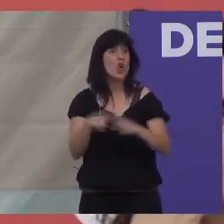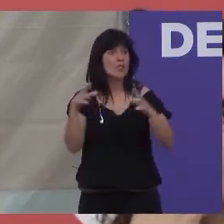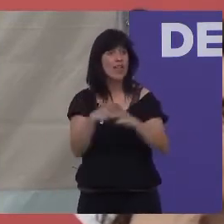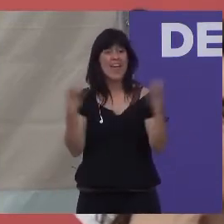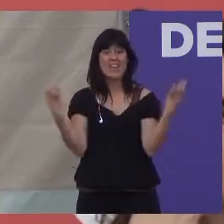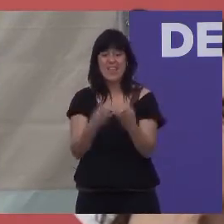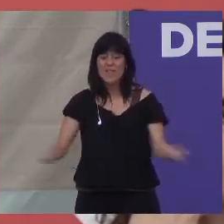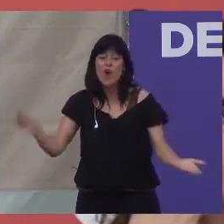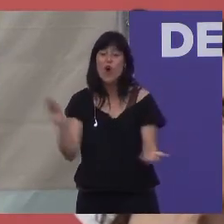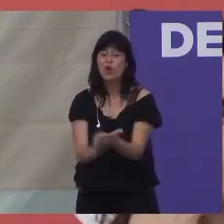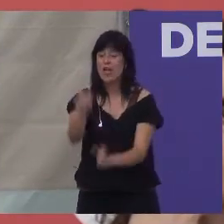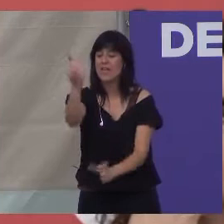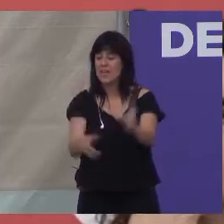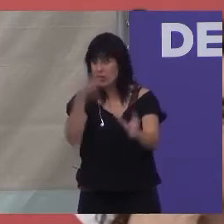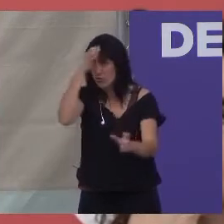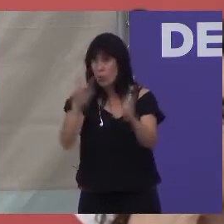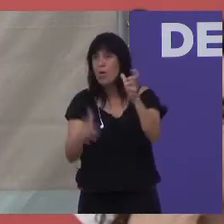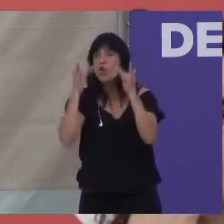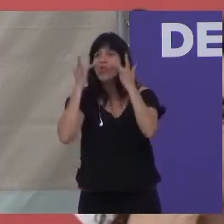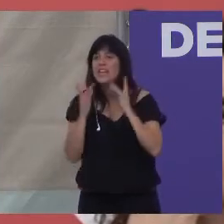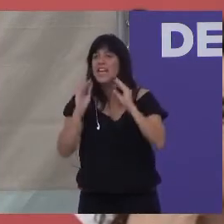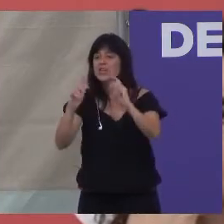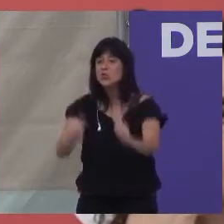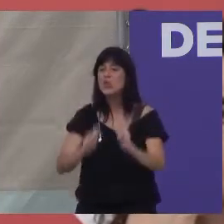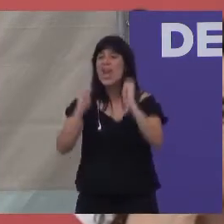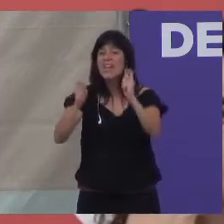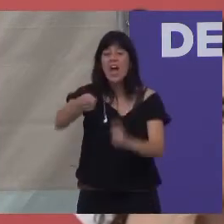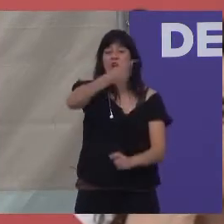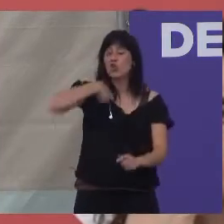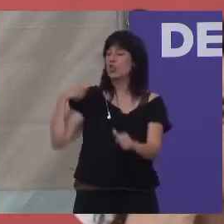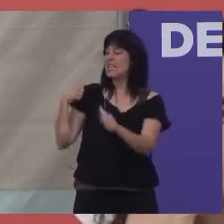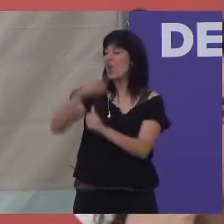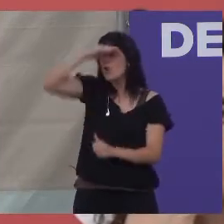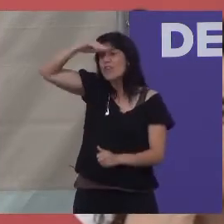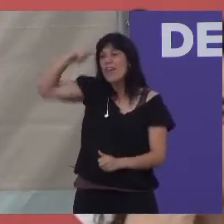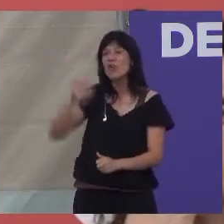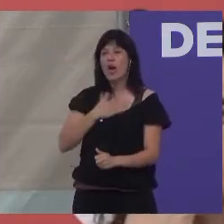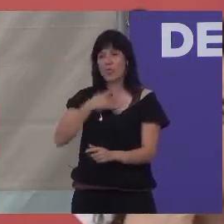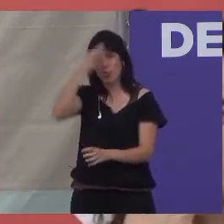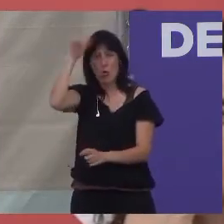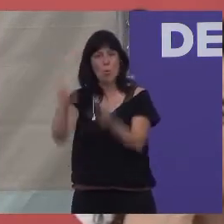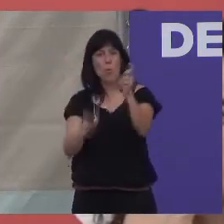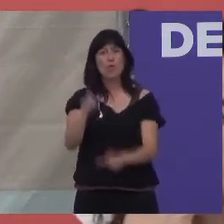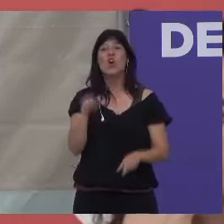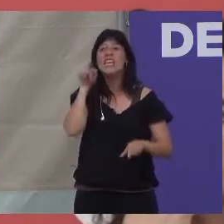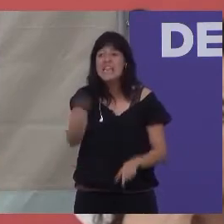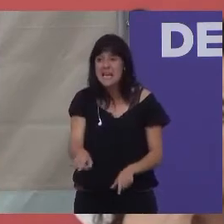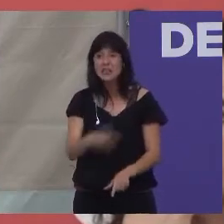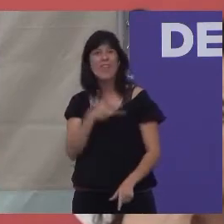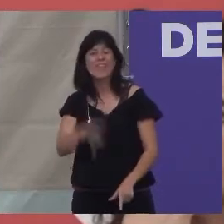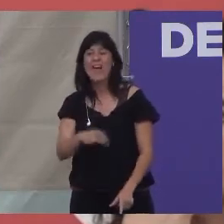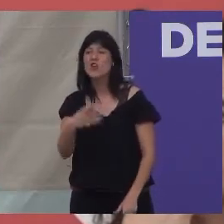la dignidad al pueblo. Nos hemos olvidado de nuestro pueblo y no podemos consentirlo.